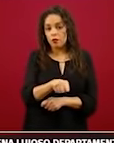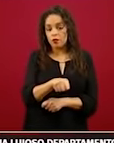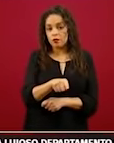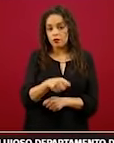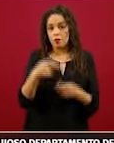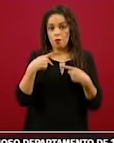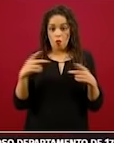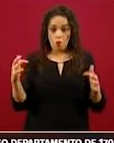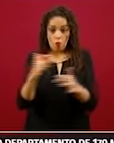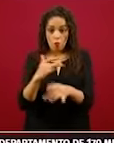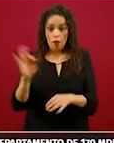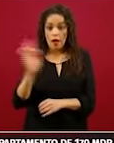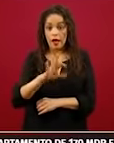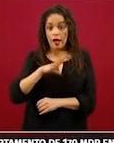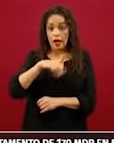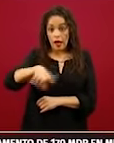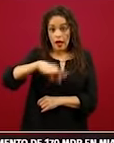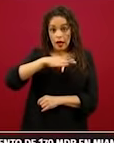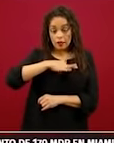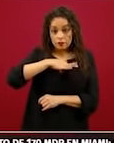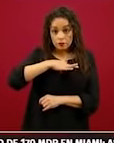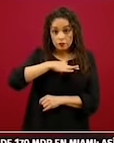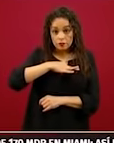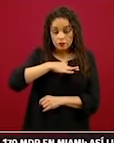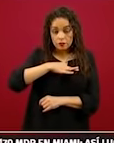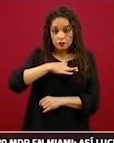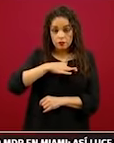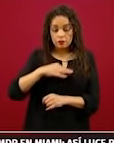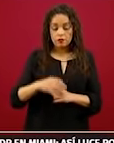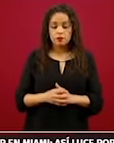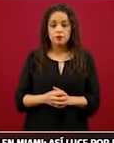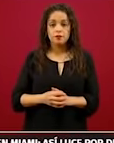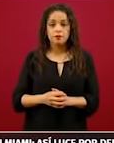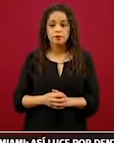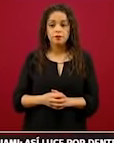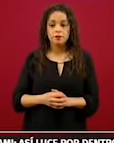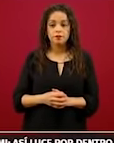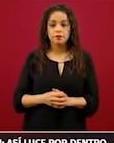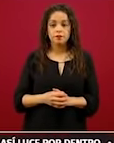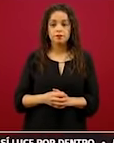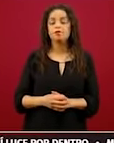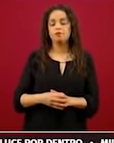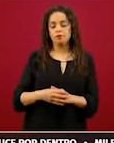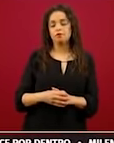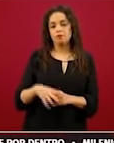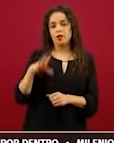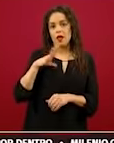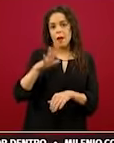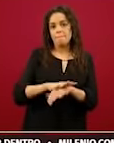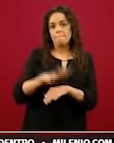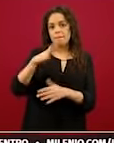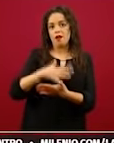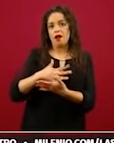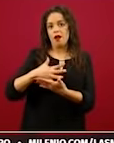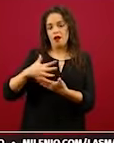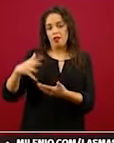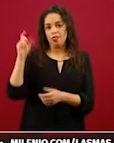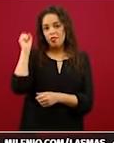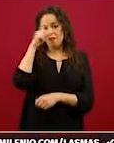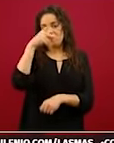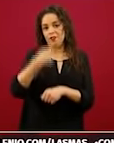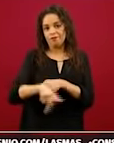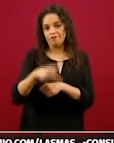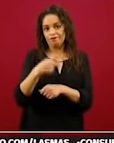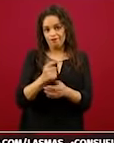infección, pudiesen tener infecciones con una mayor probabilidad de complicaciones. Y